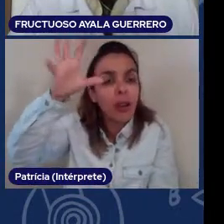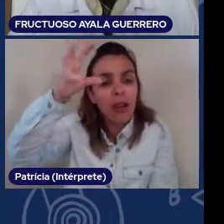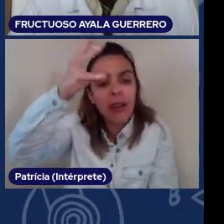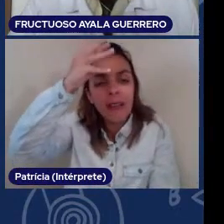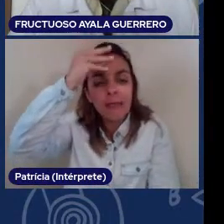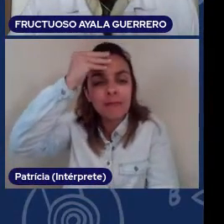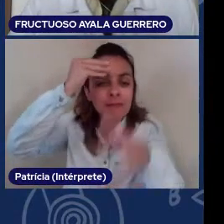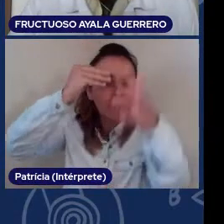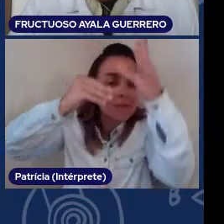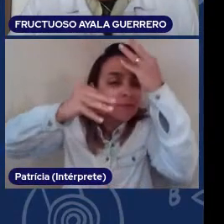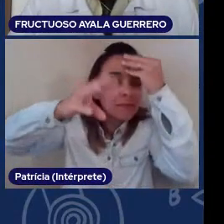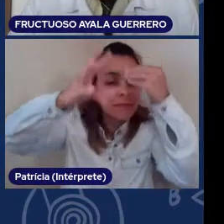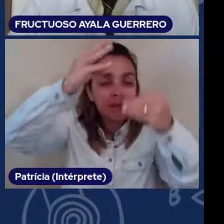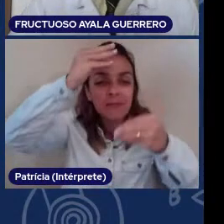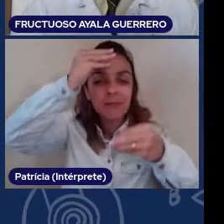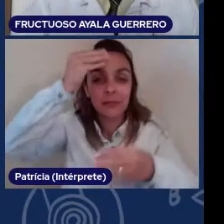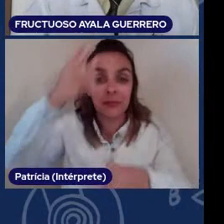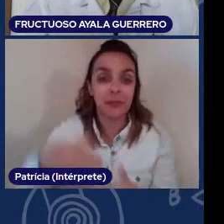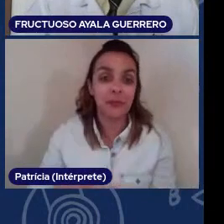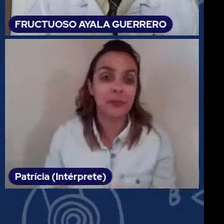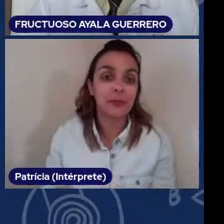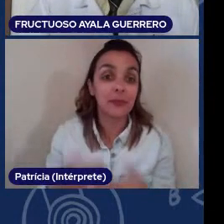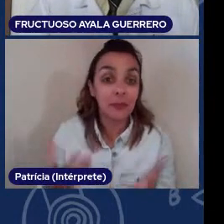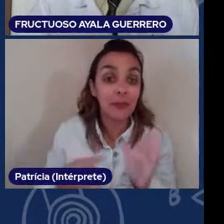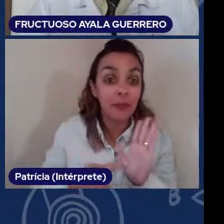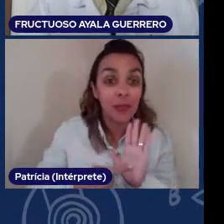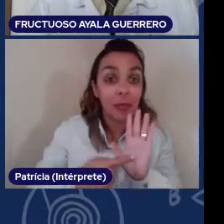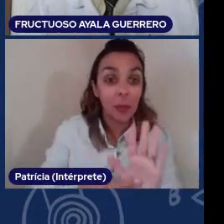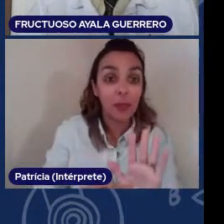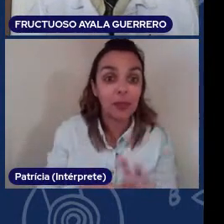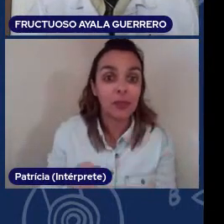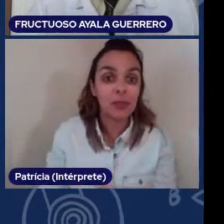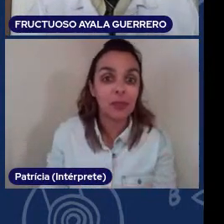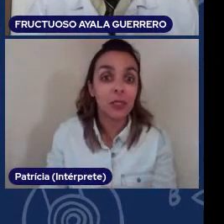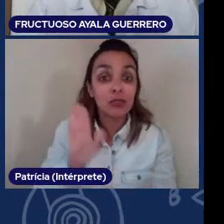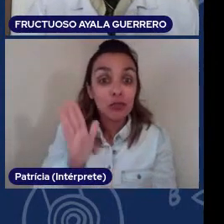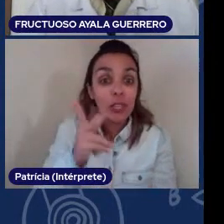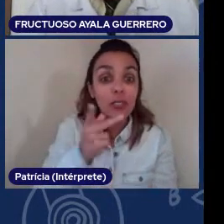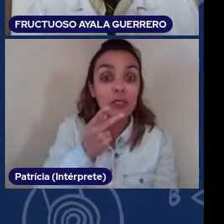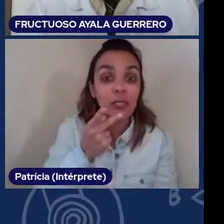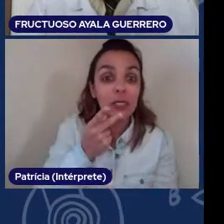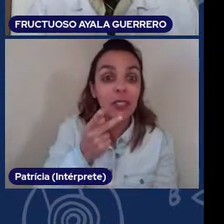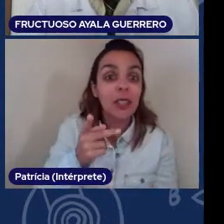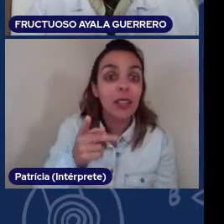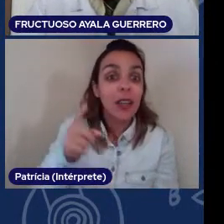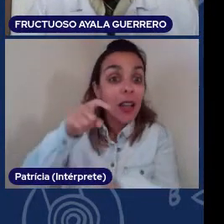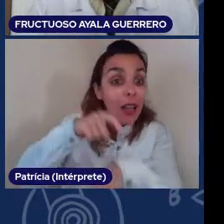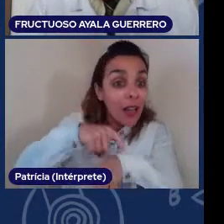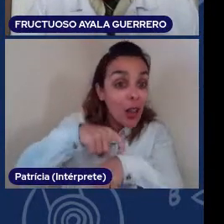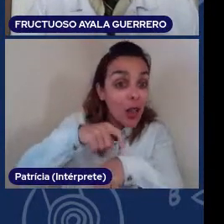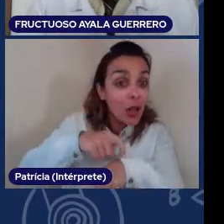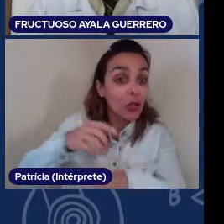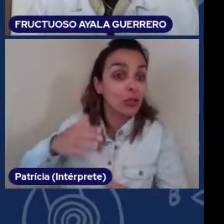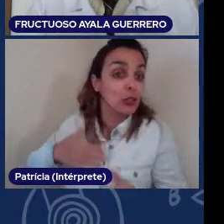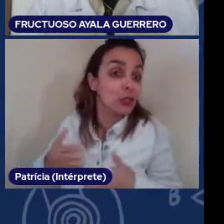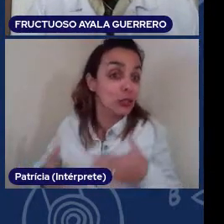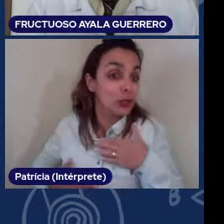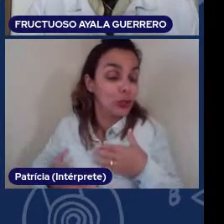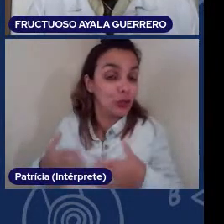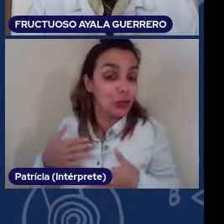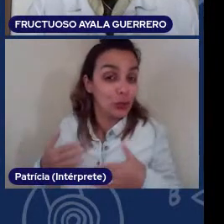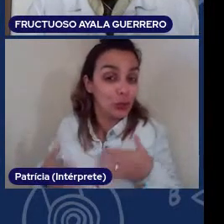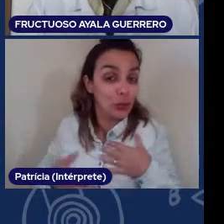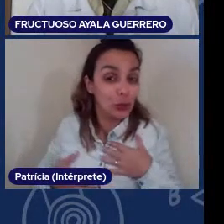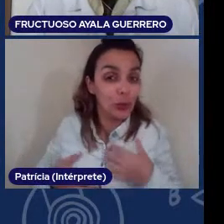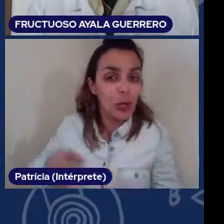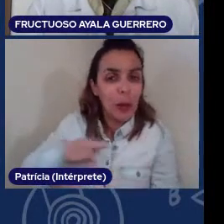información. Bueno, y aquí está, como les decía, el reloj biológico está regulando